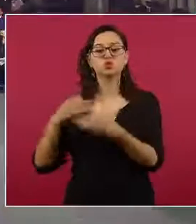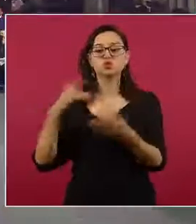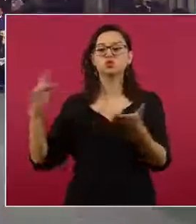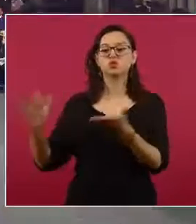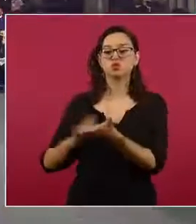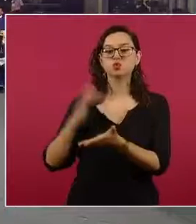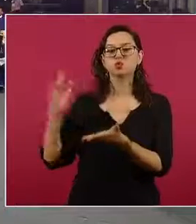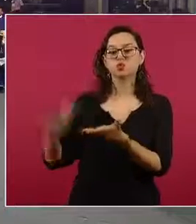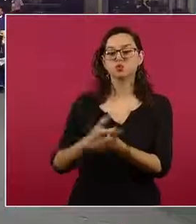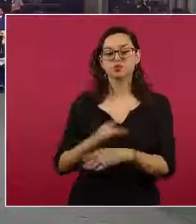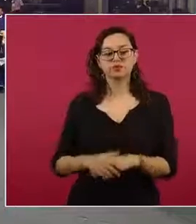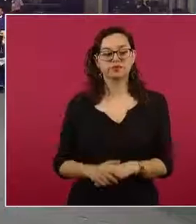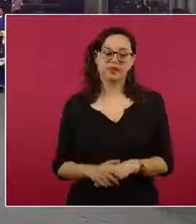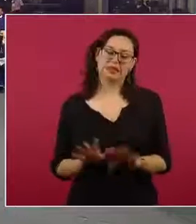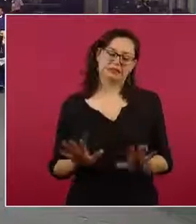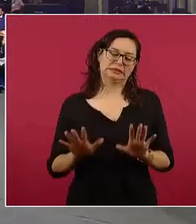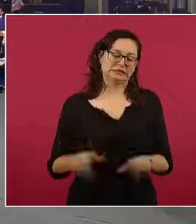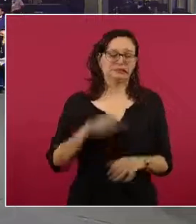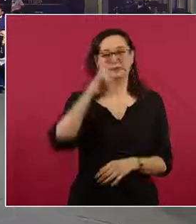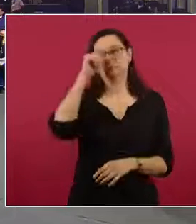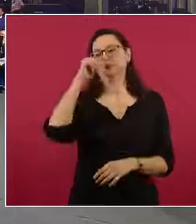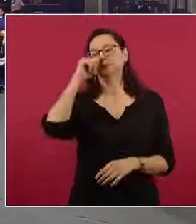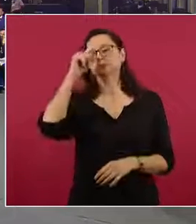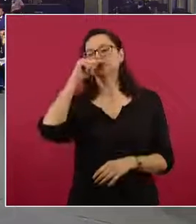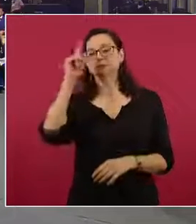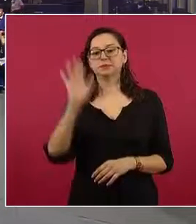Ya estoy presumiendo mucho, ¿eh?